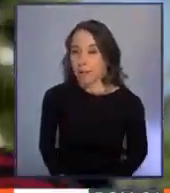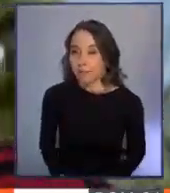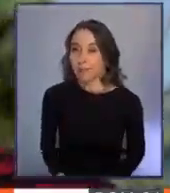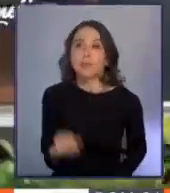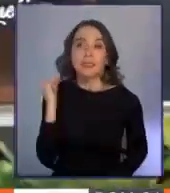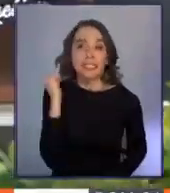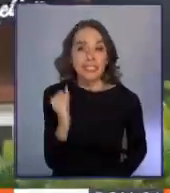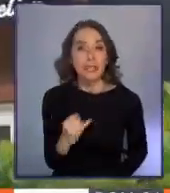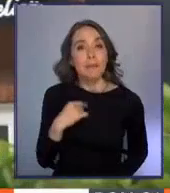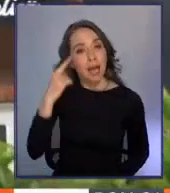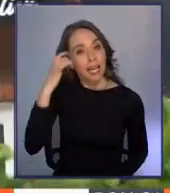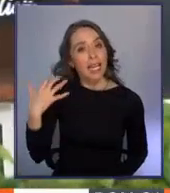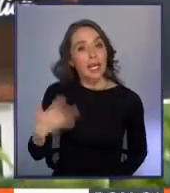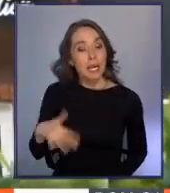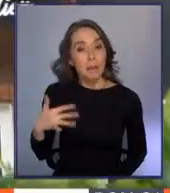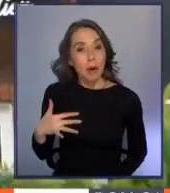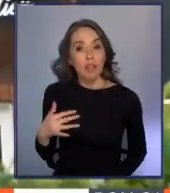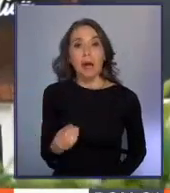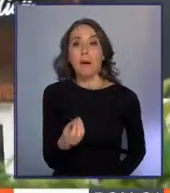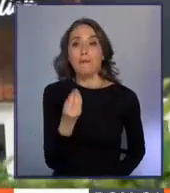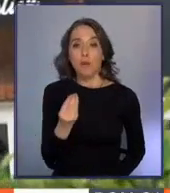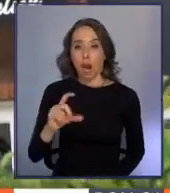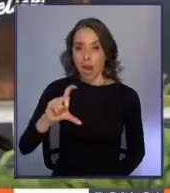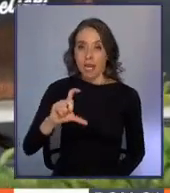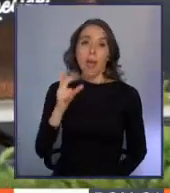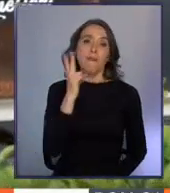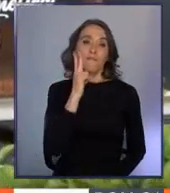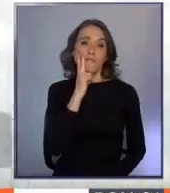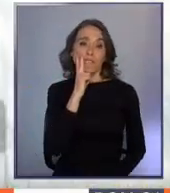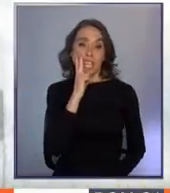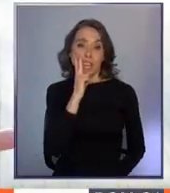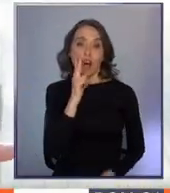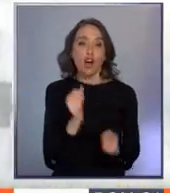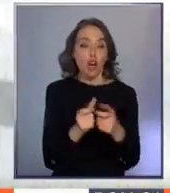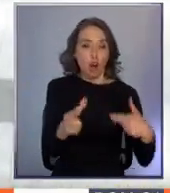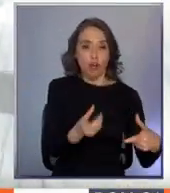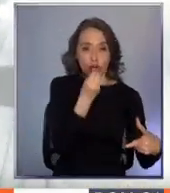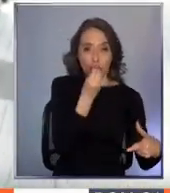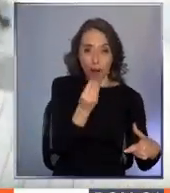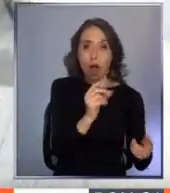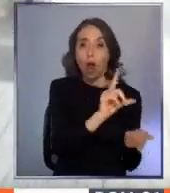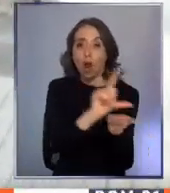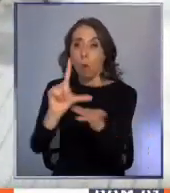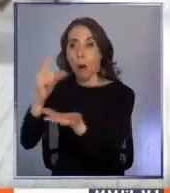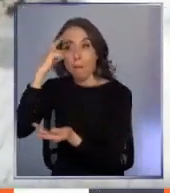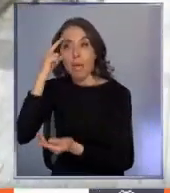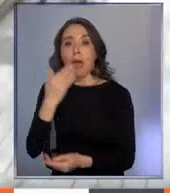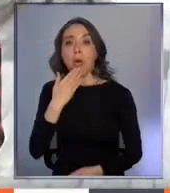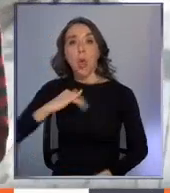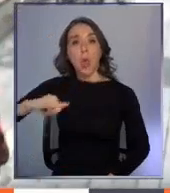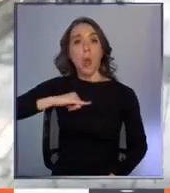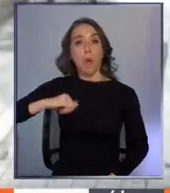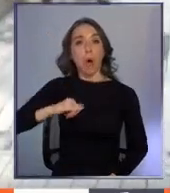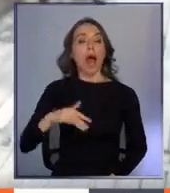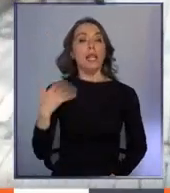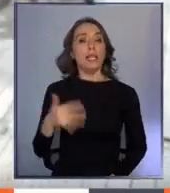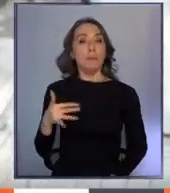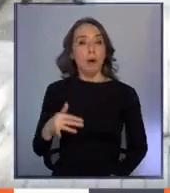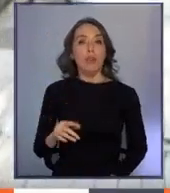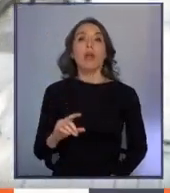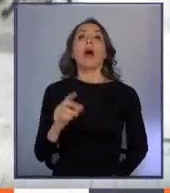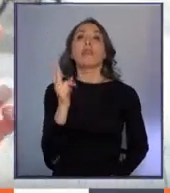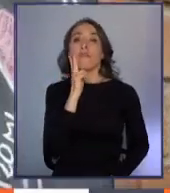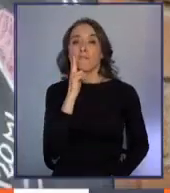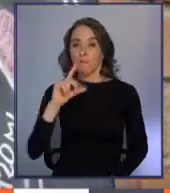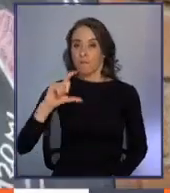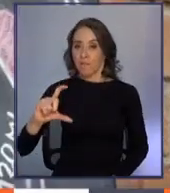Siempre he creído en la importancia de una buena copa de vino con un buen plato de comida. Y hay lugares que piensan, igual que yo, que le dan esa importancia a la copa de vino